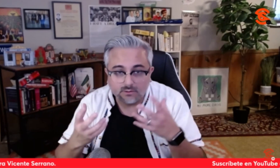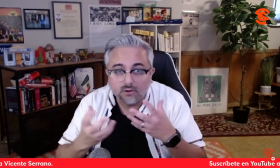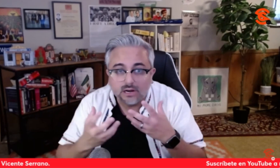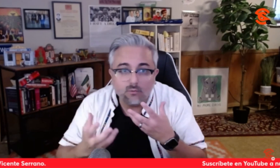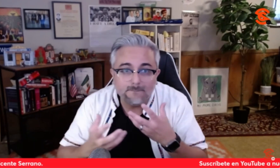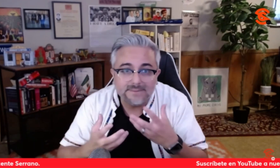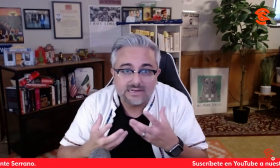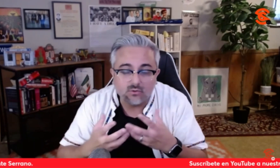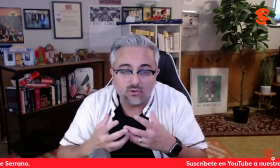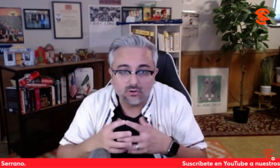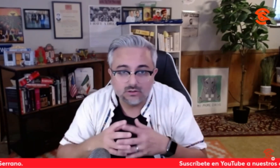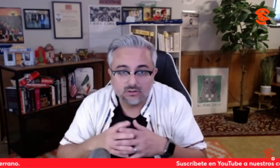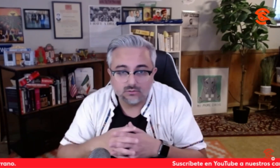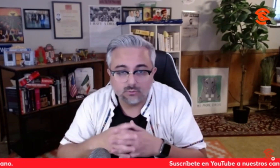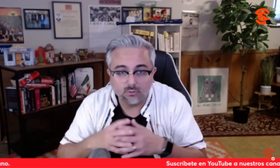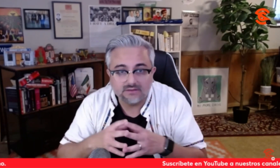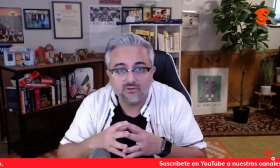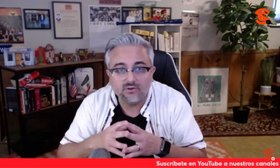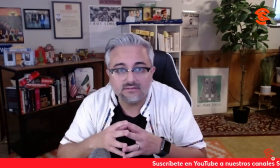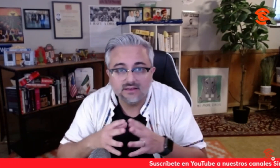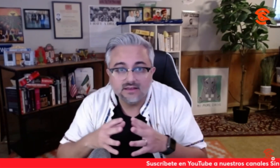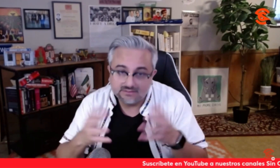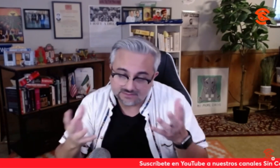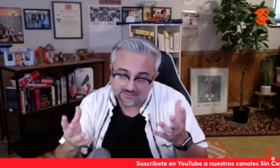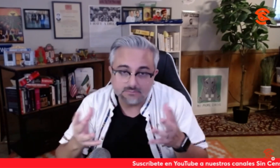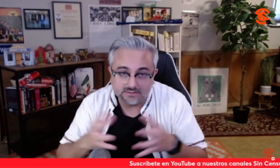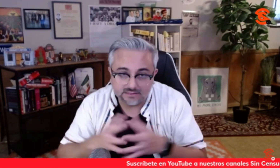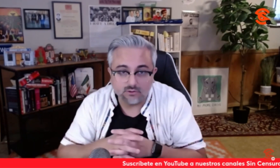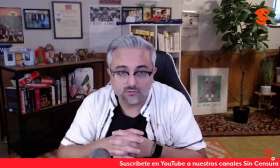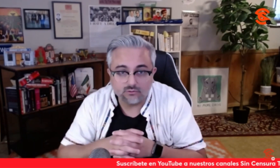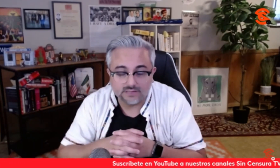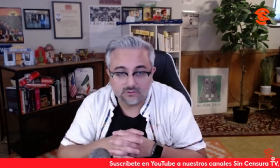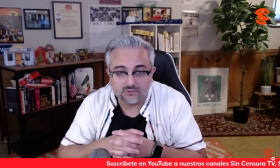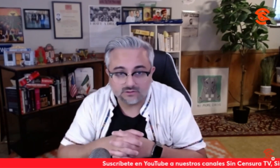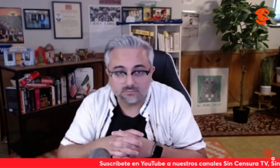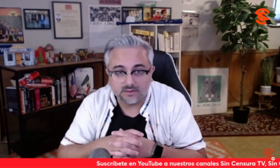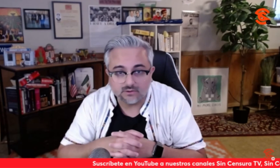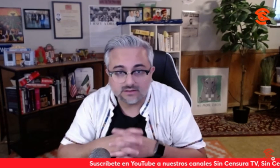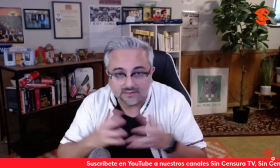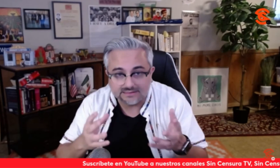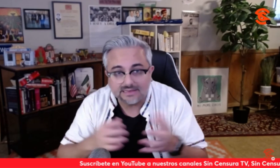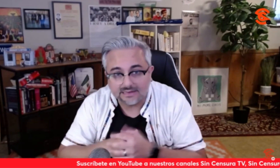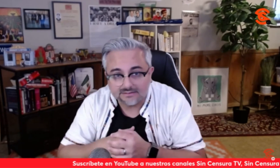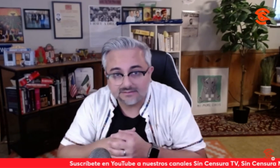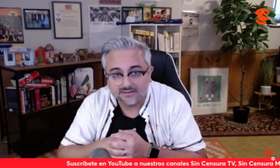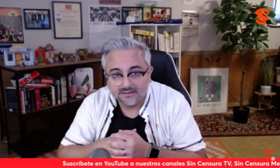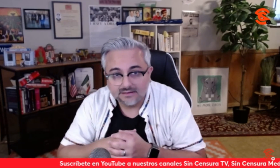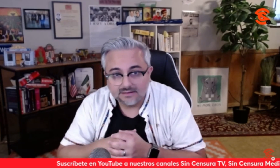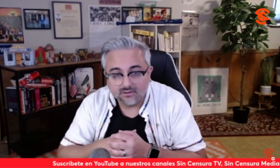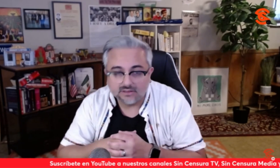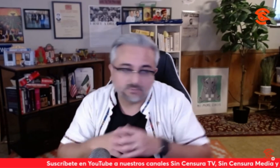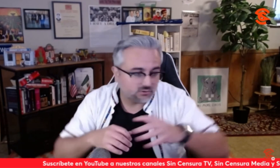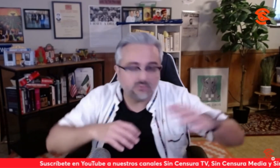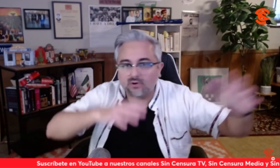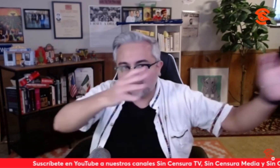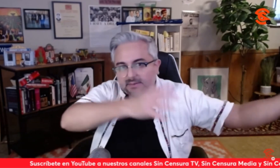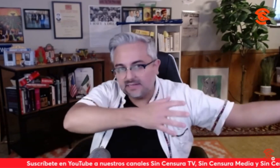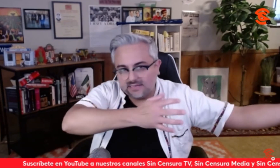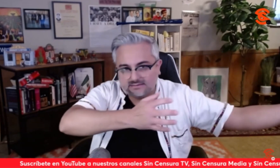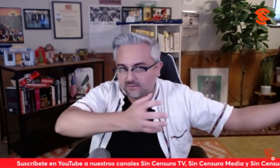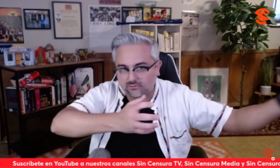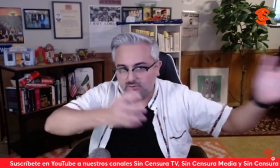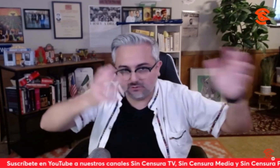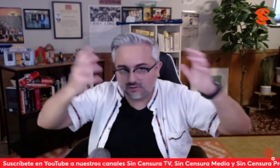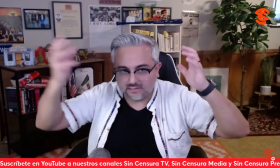forma, algún vínculo con poblaciones, se hacían matrimonios forzados entre españoles e indígenas, ¿no? Españoles, bueno, también